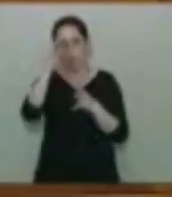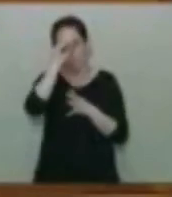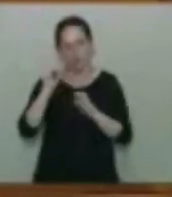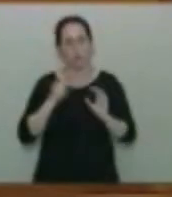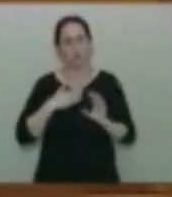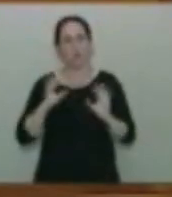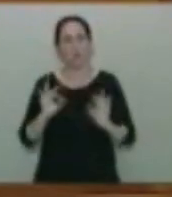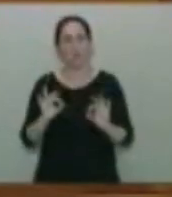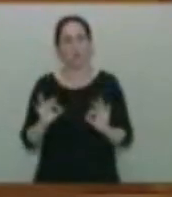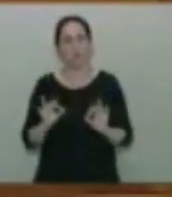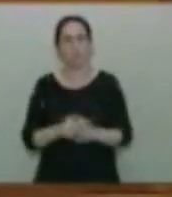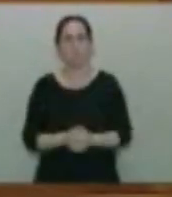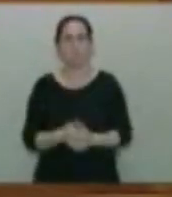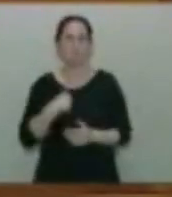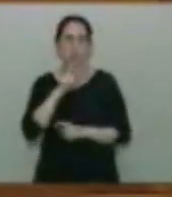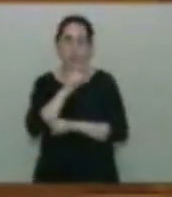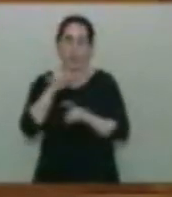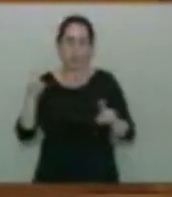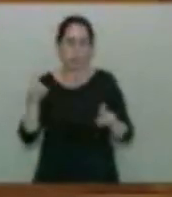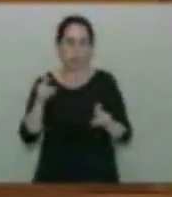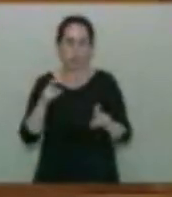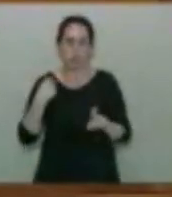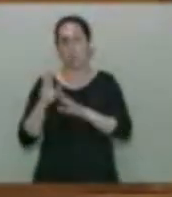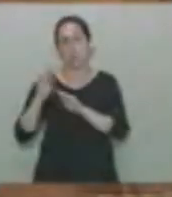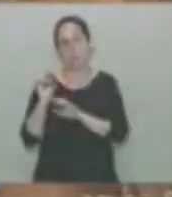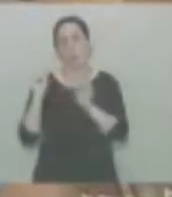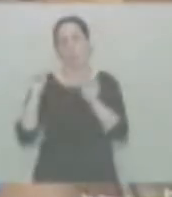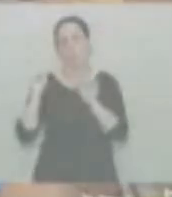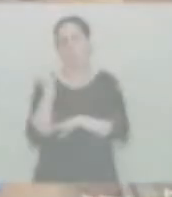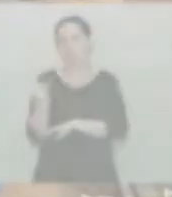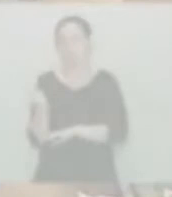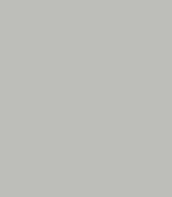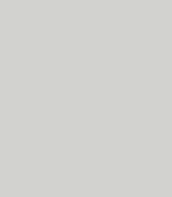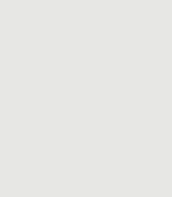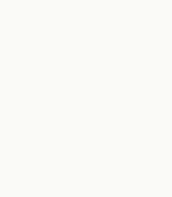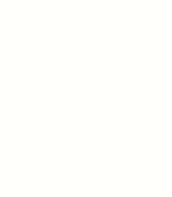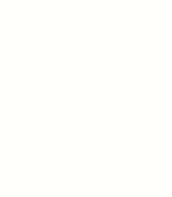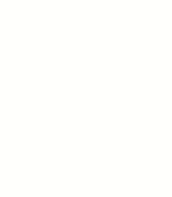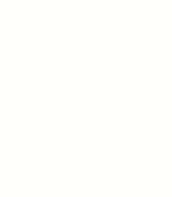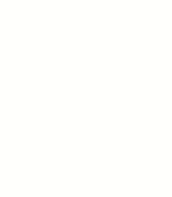perspectiva y, en función de eso, ya le anuncio que no apoyaremos esta moción. Muchas gracias. Gracias.